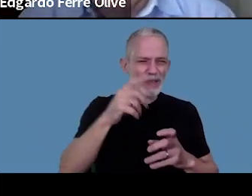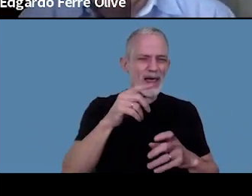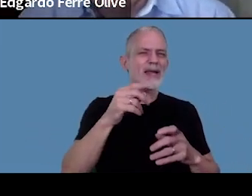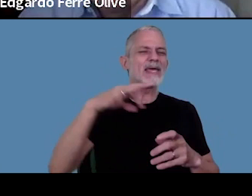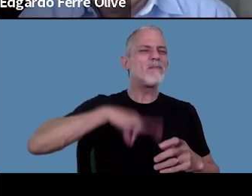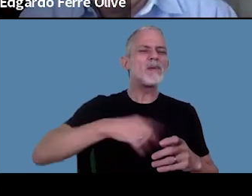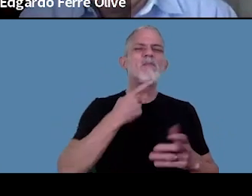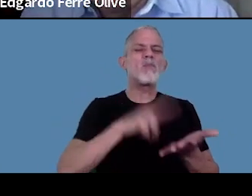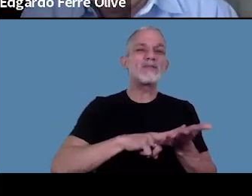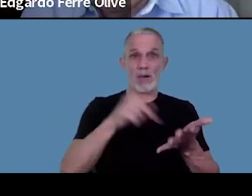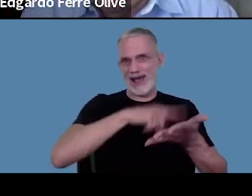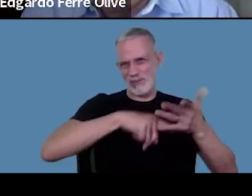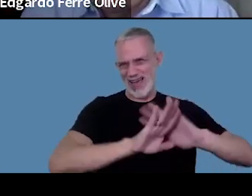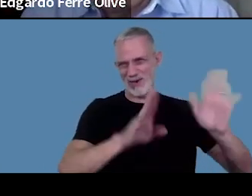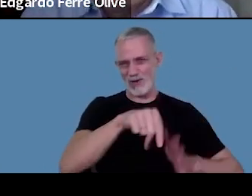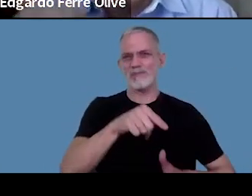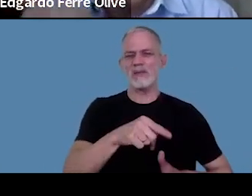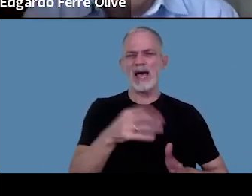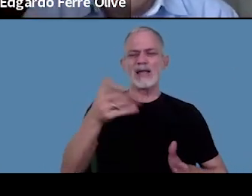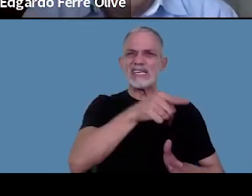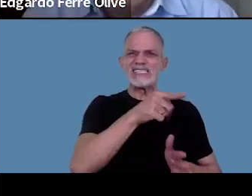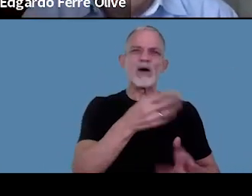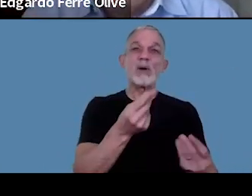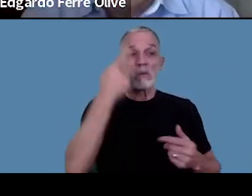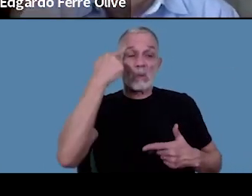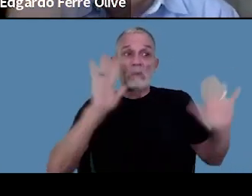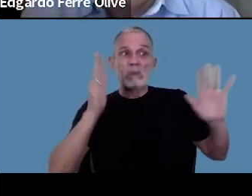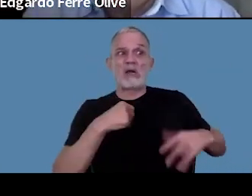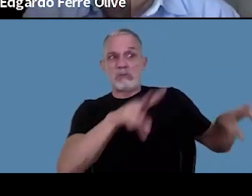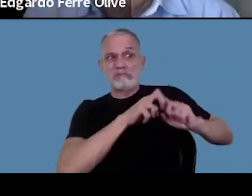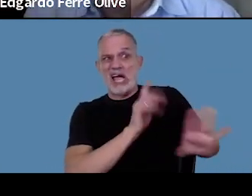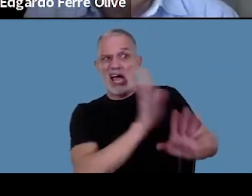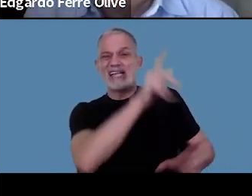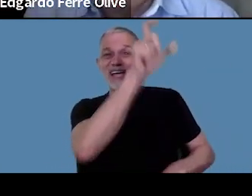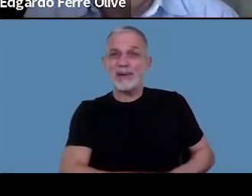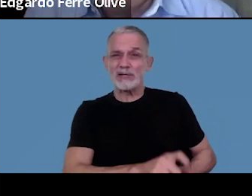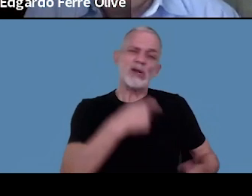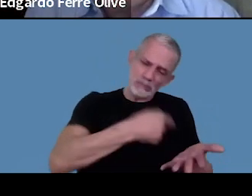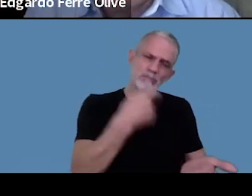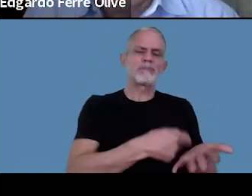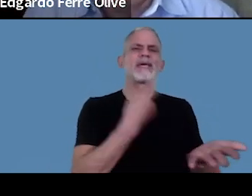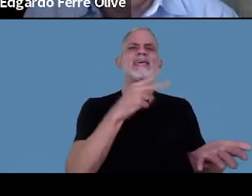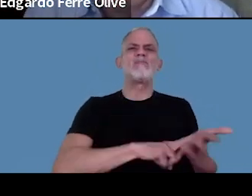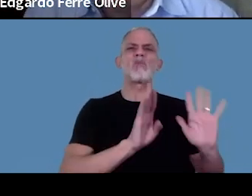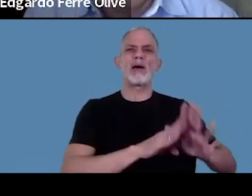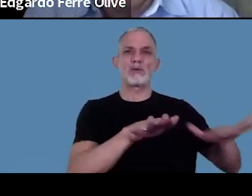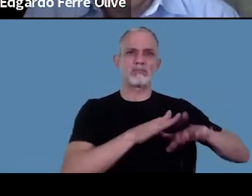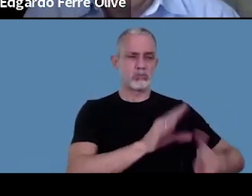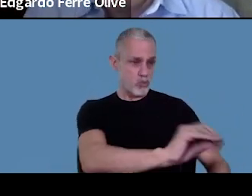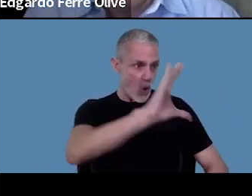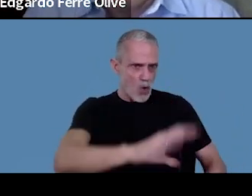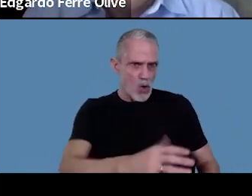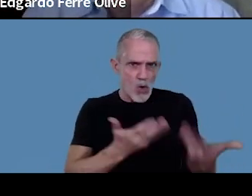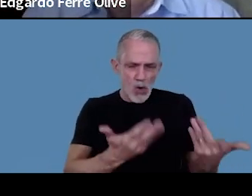hoy derogado? A la larga lo que hacía era una presunción de ganancias y al sujeto se le grababa sobre el activo un importe muy trascendente.